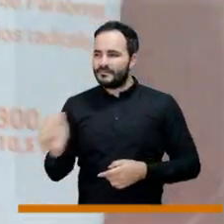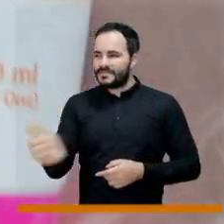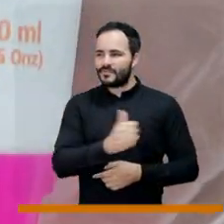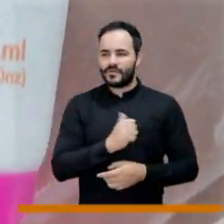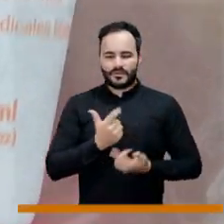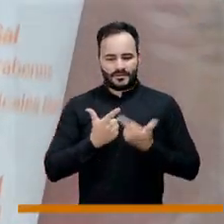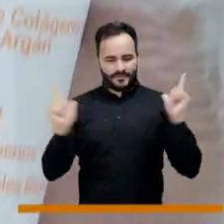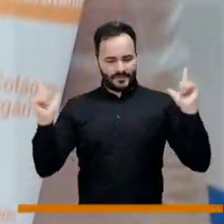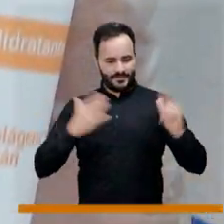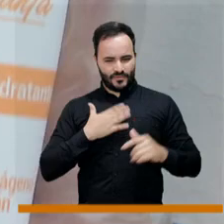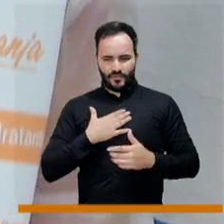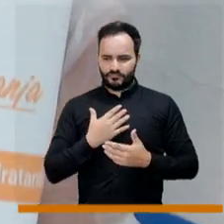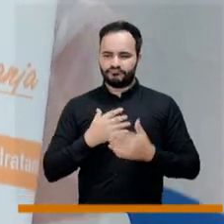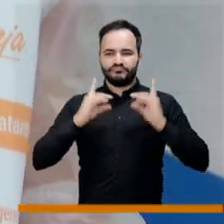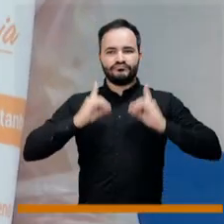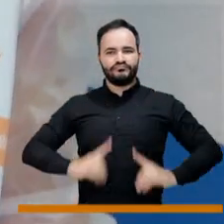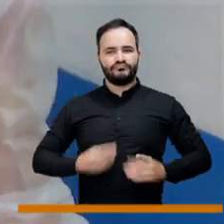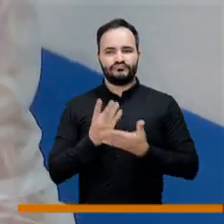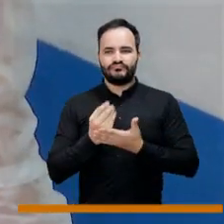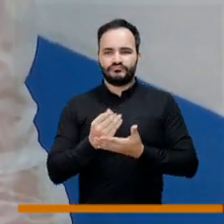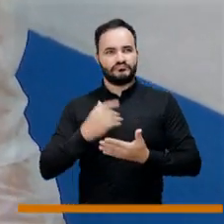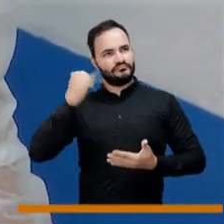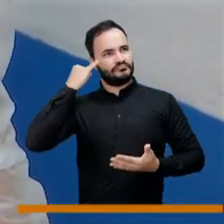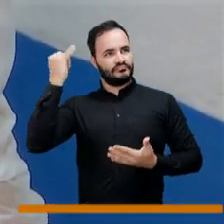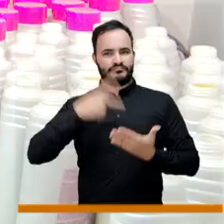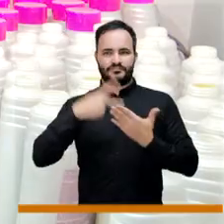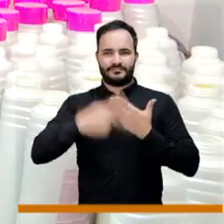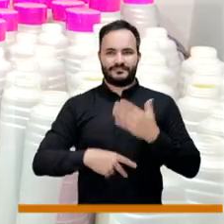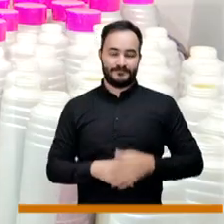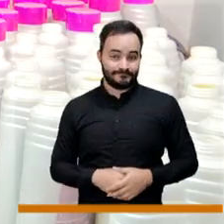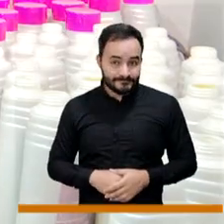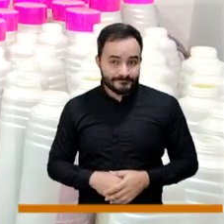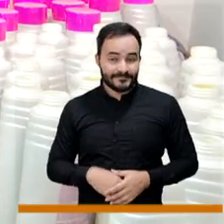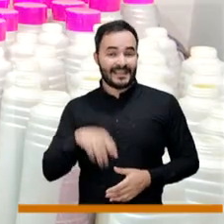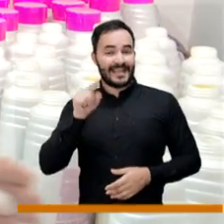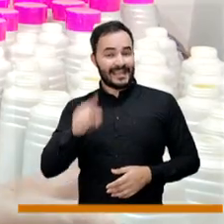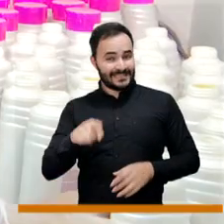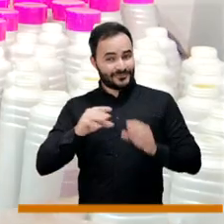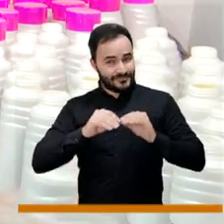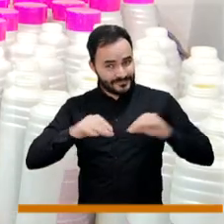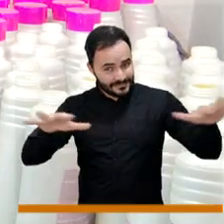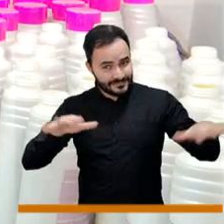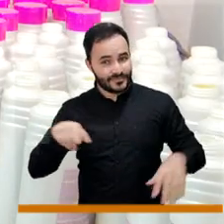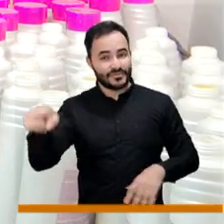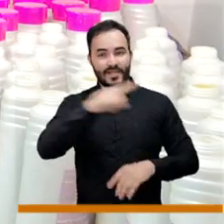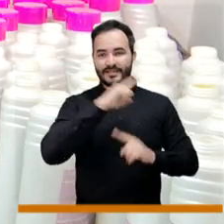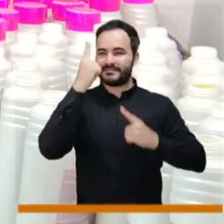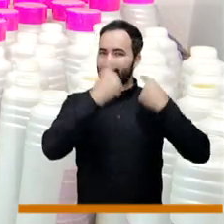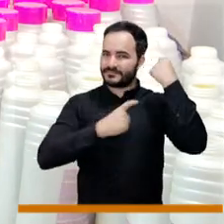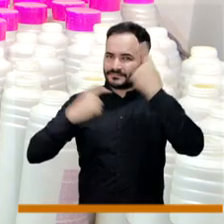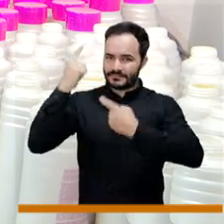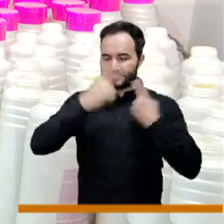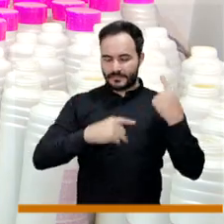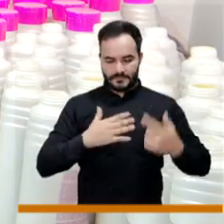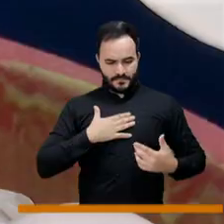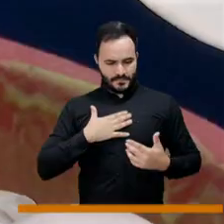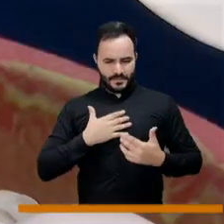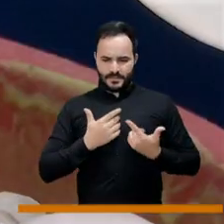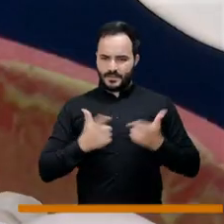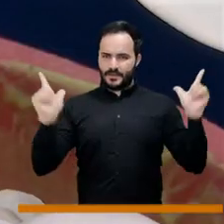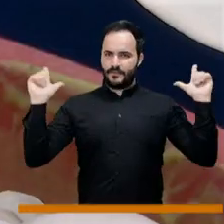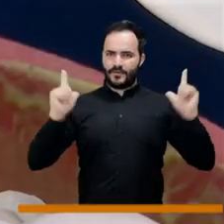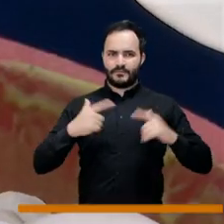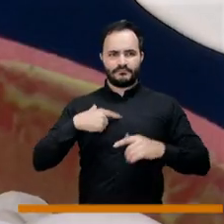libertad individual, la libertad económica que ellos tuvieron para emprender. Es el primer mensaje que tenemos que cuidar en Colombia, es